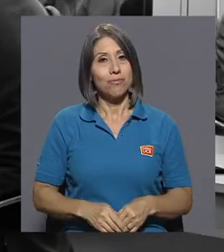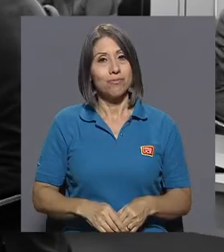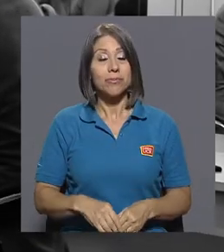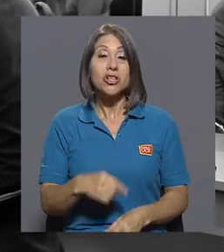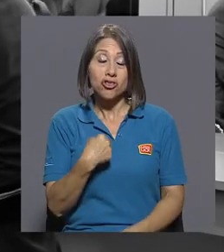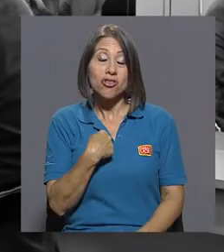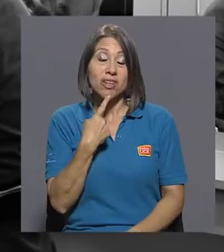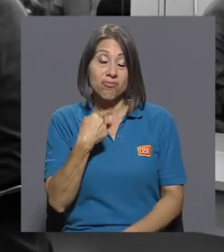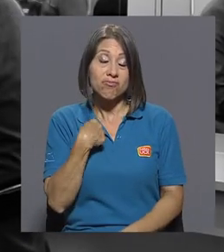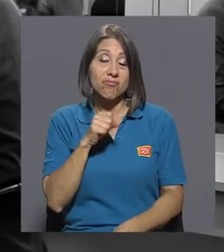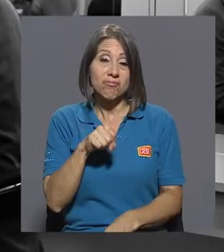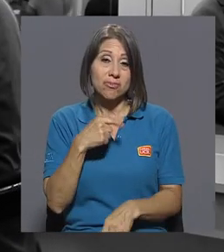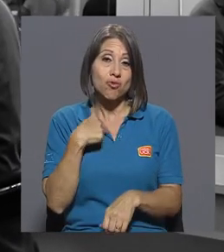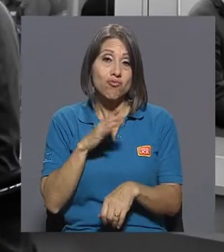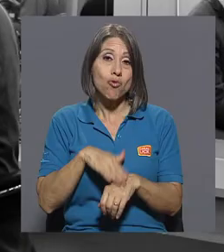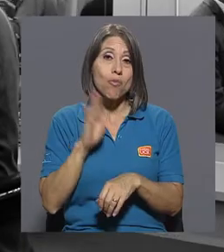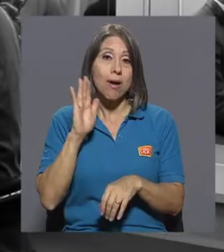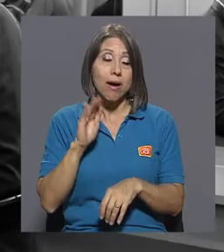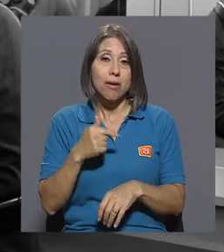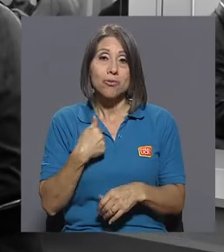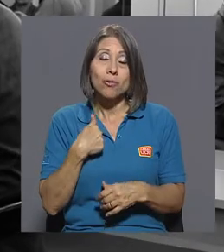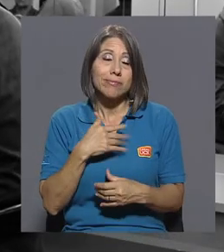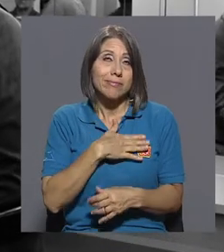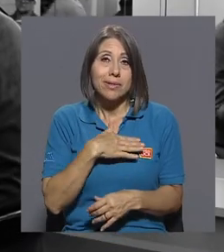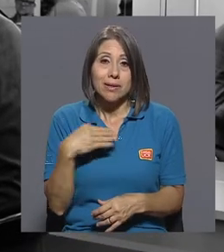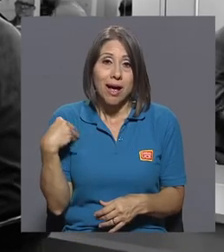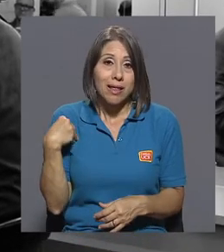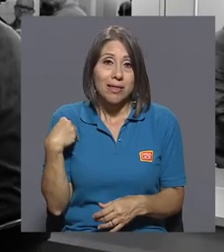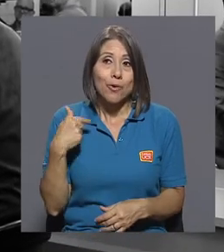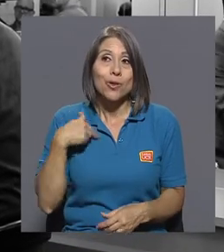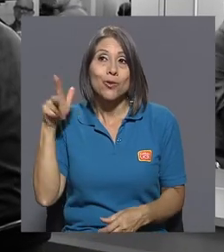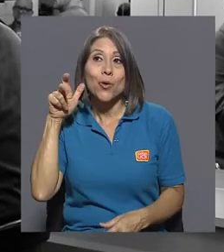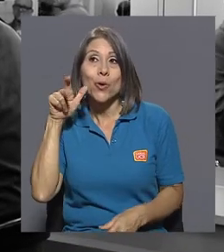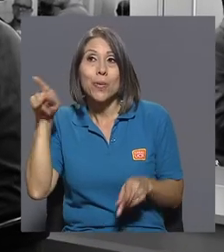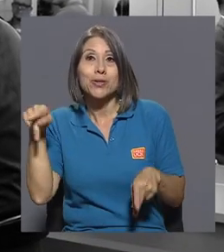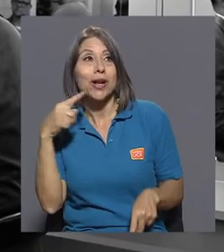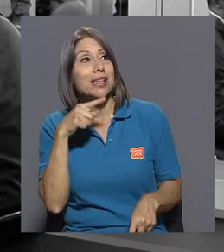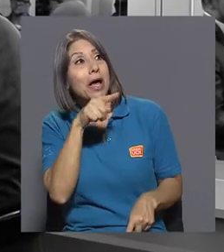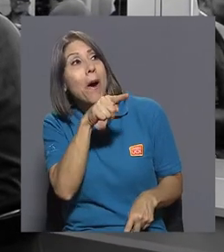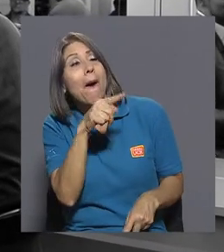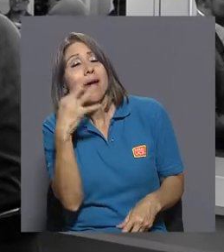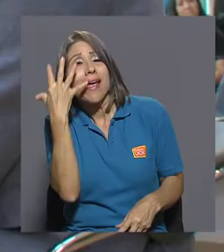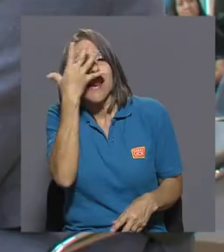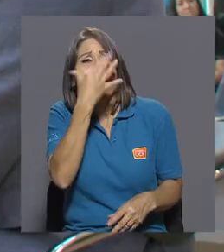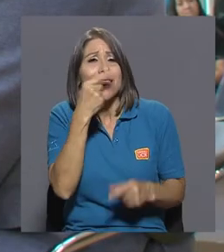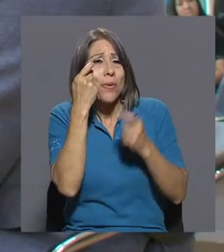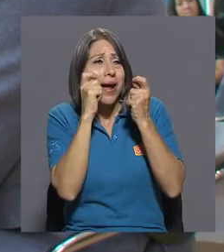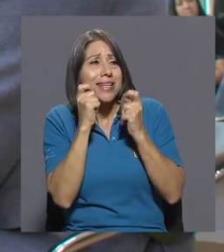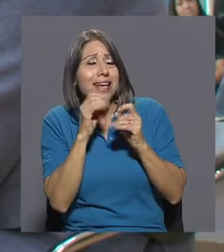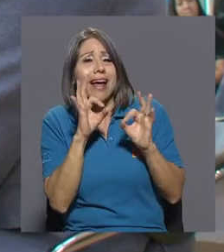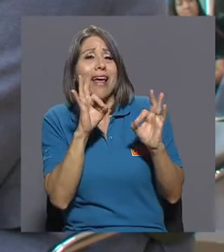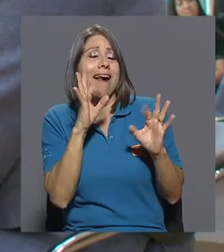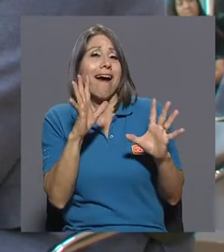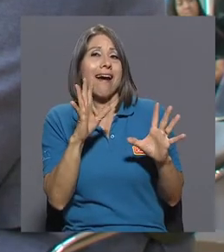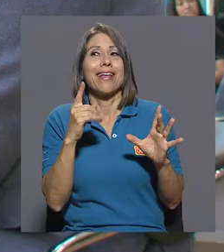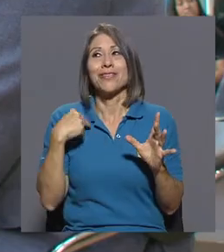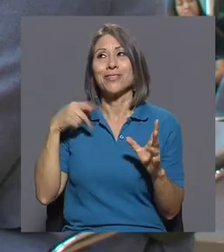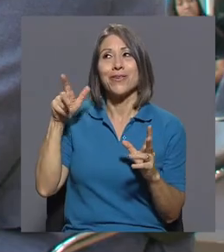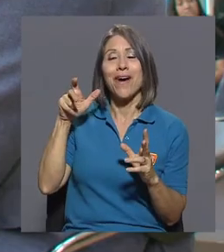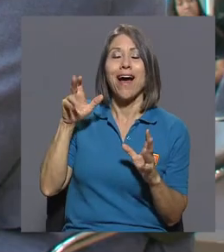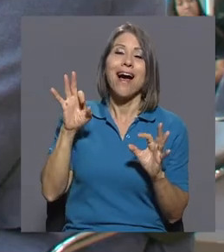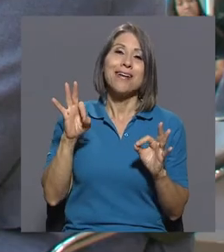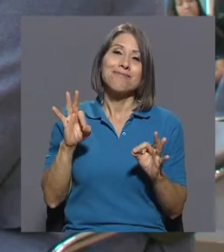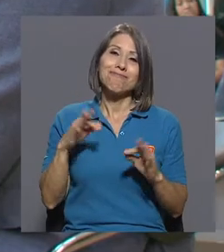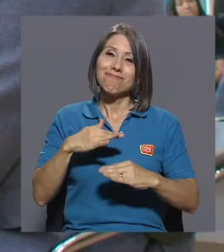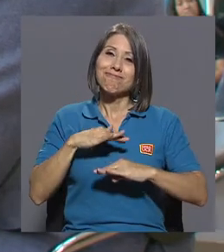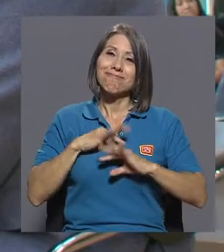que me encanta cuando digo, uy, qué lindo ese maquillaje, o la dejó divina. O, claro, eso se